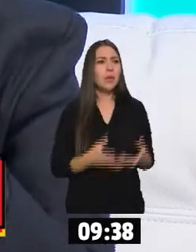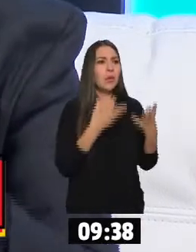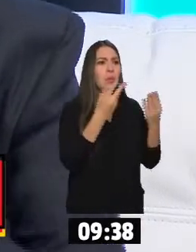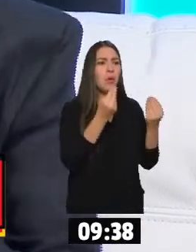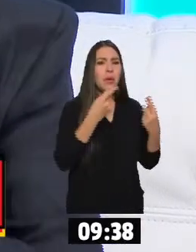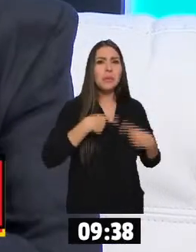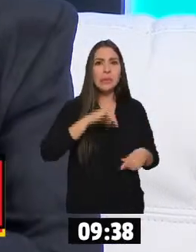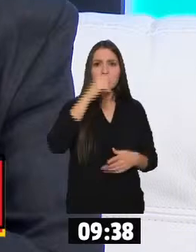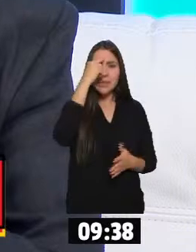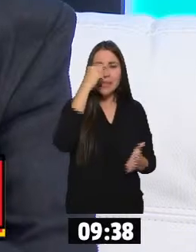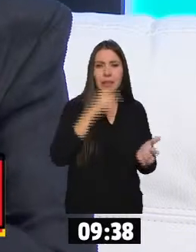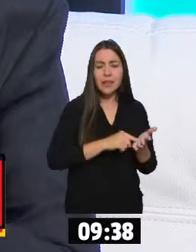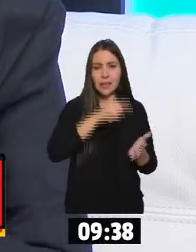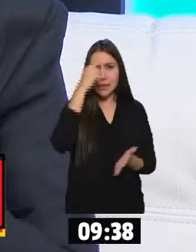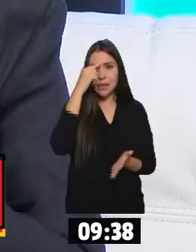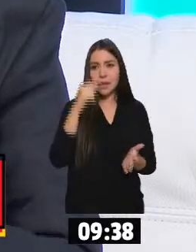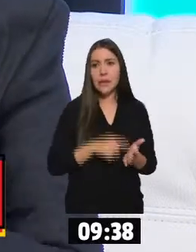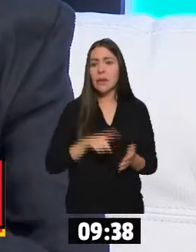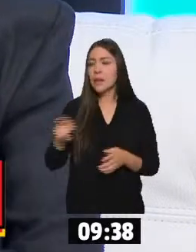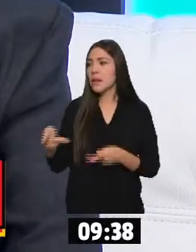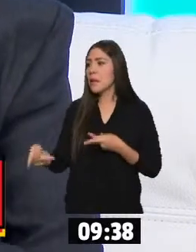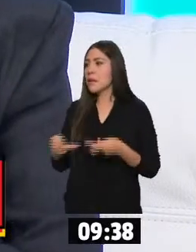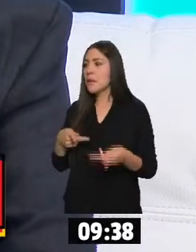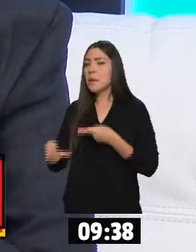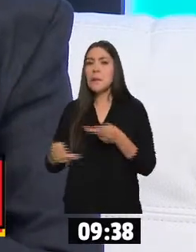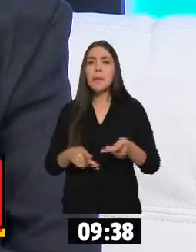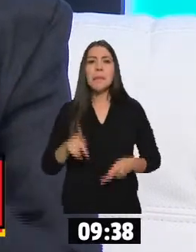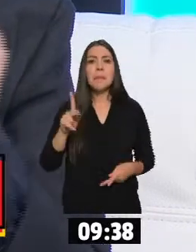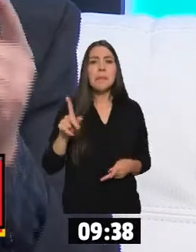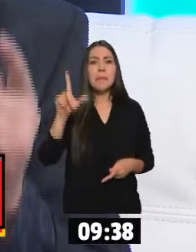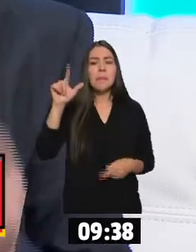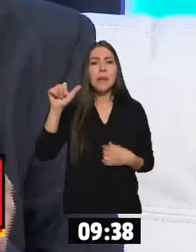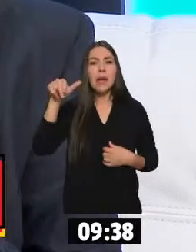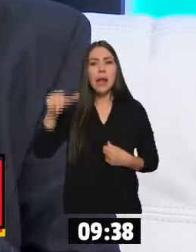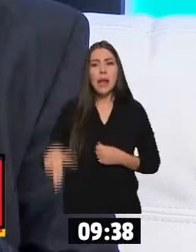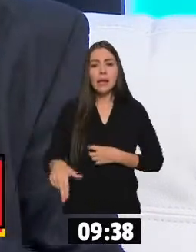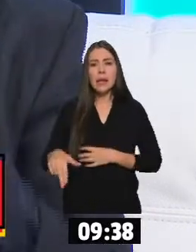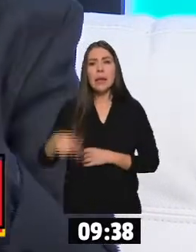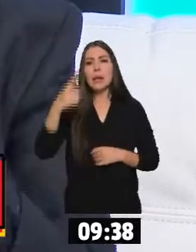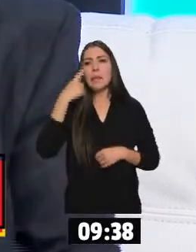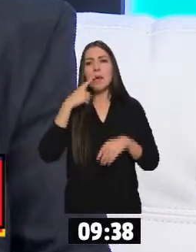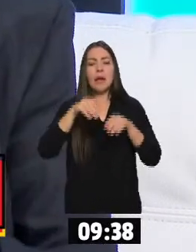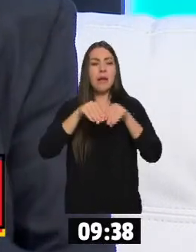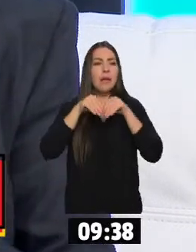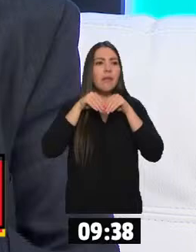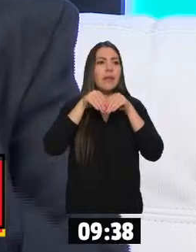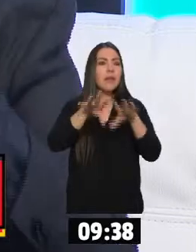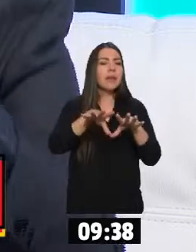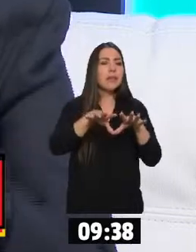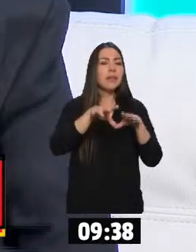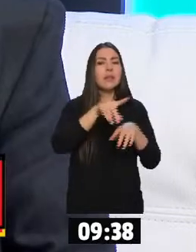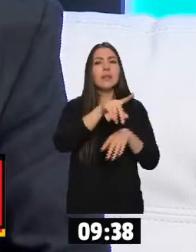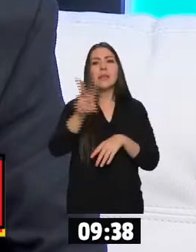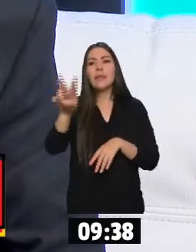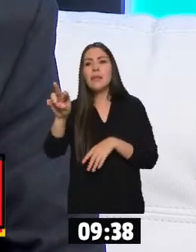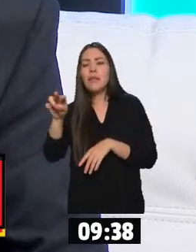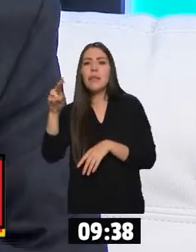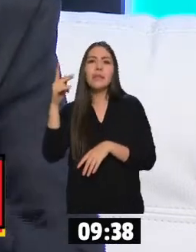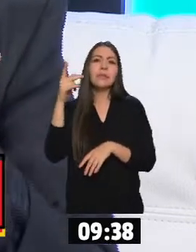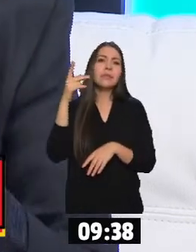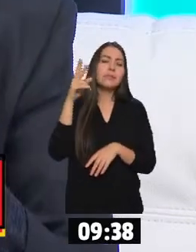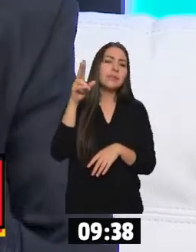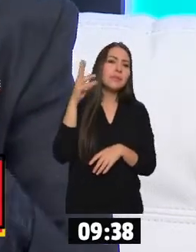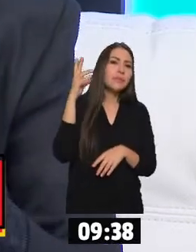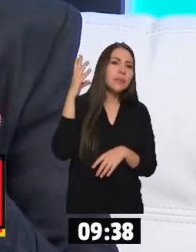una estrategia. O sea, forma parte de una estrategia mediática, de una estrategia